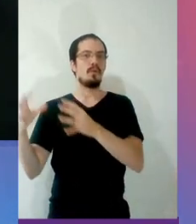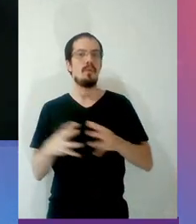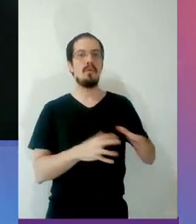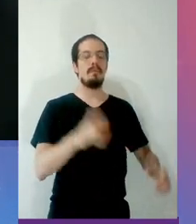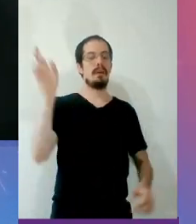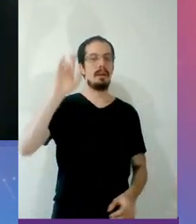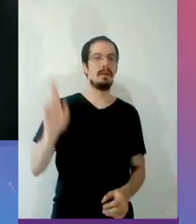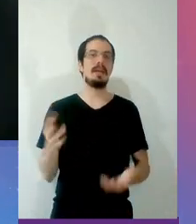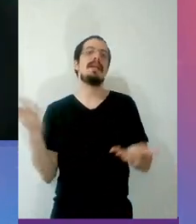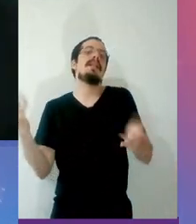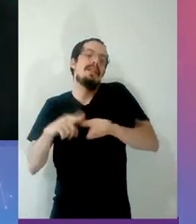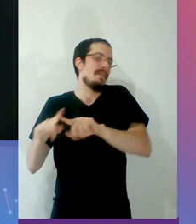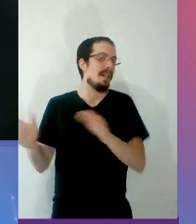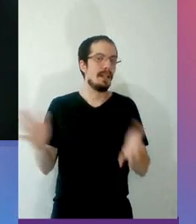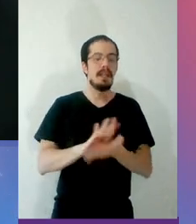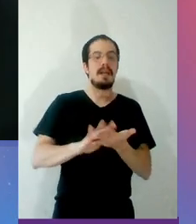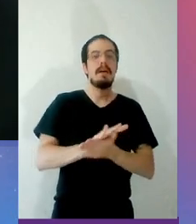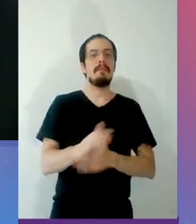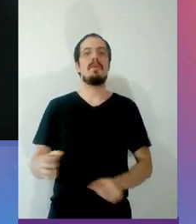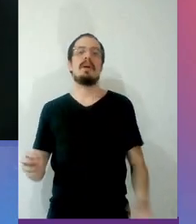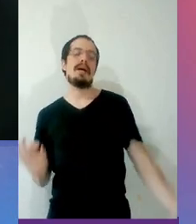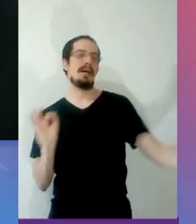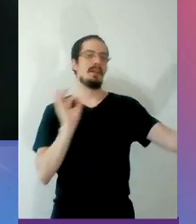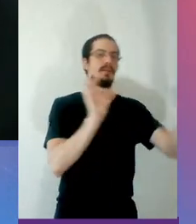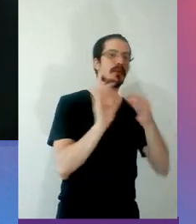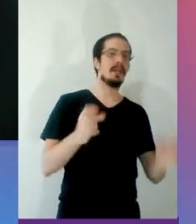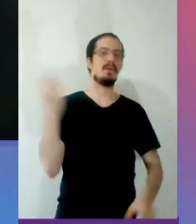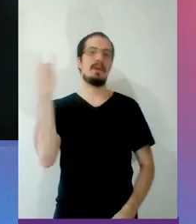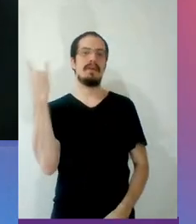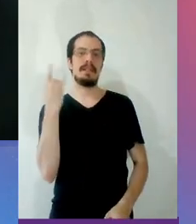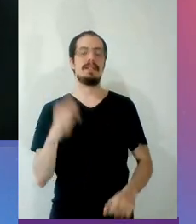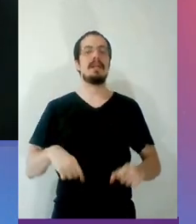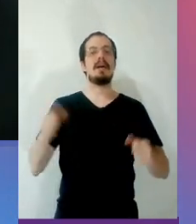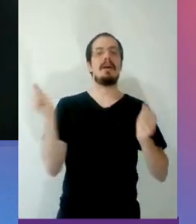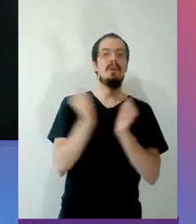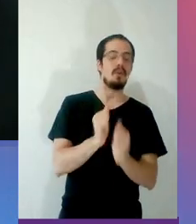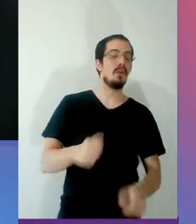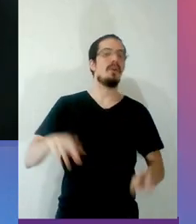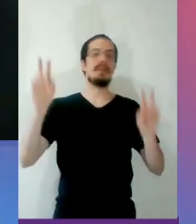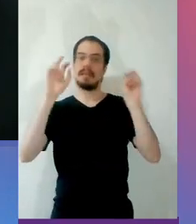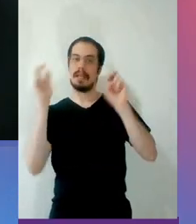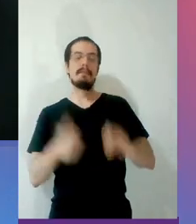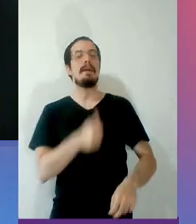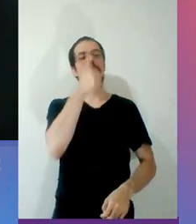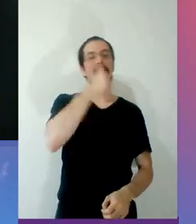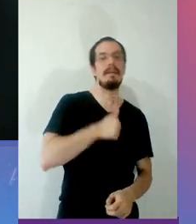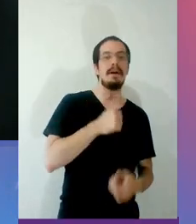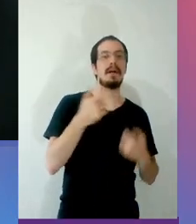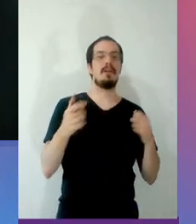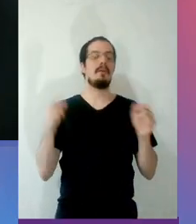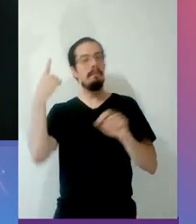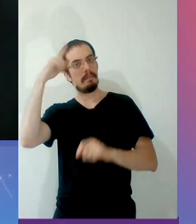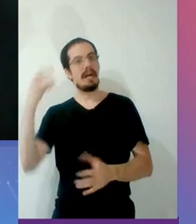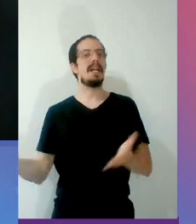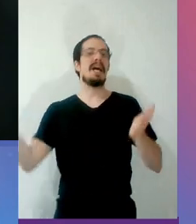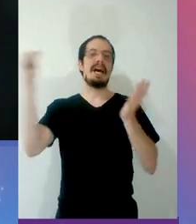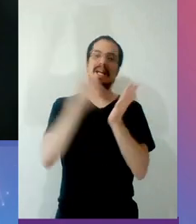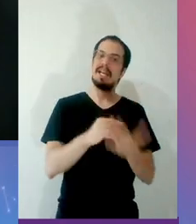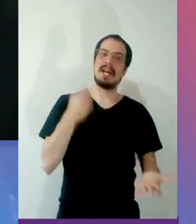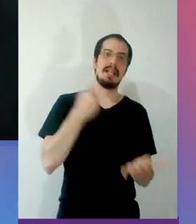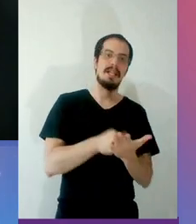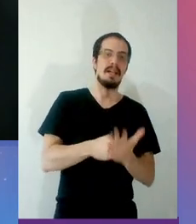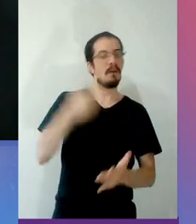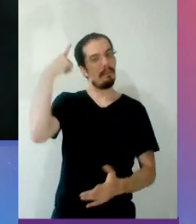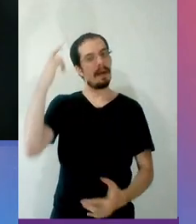ONG, con universidades, con el sector privado si es necesario, para poder sumar recursos, para poder hacernos cargo. Sabemos lo que hay que